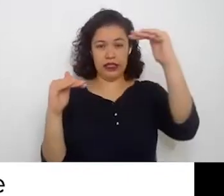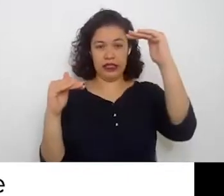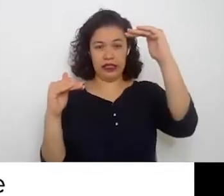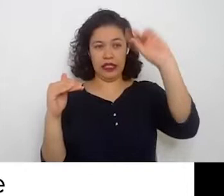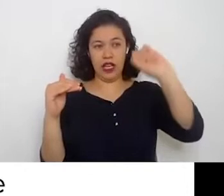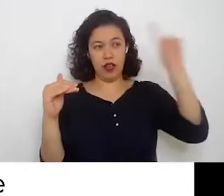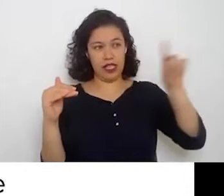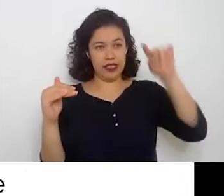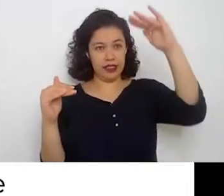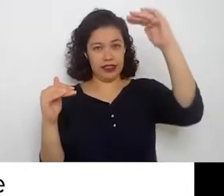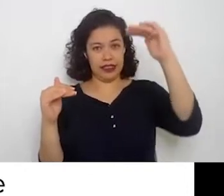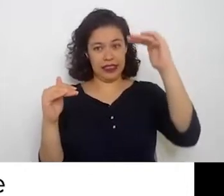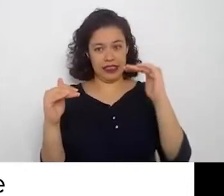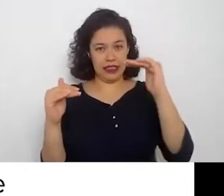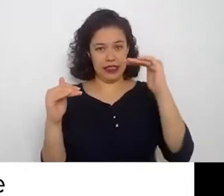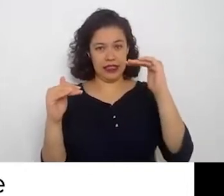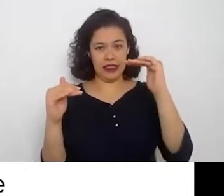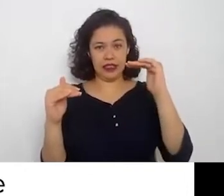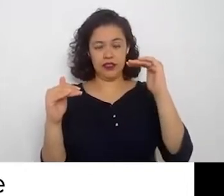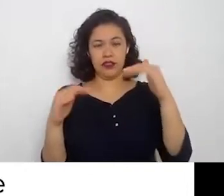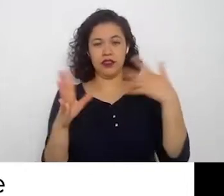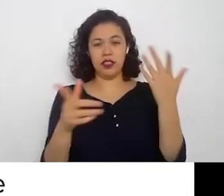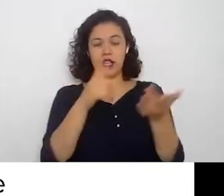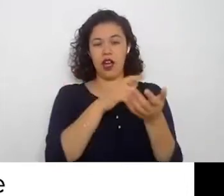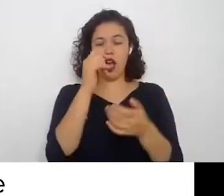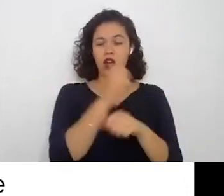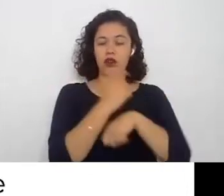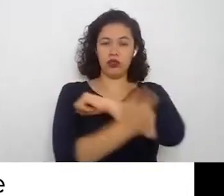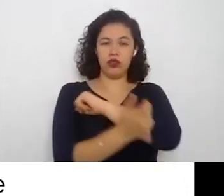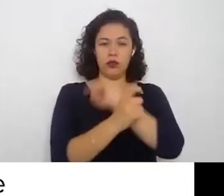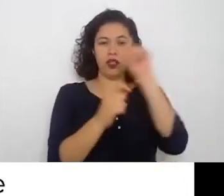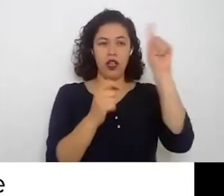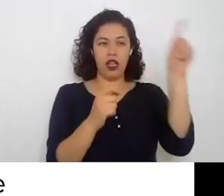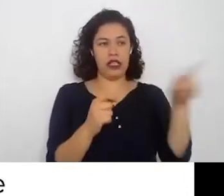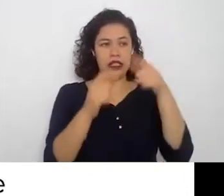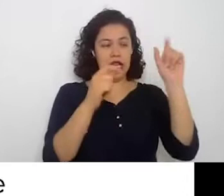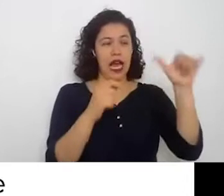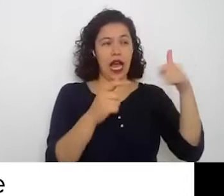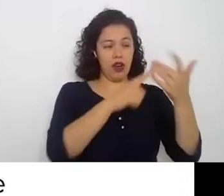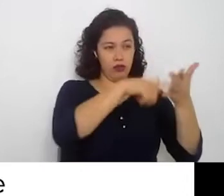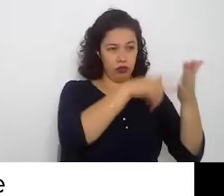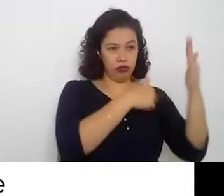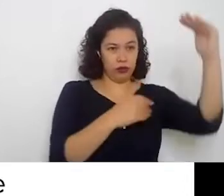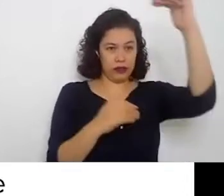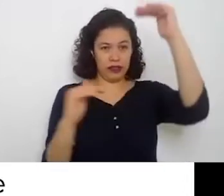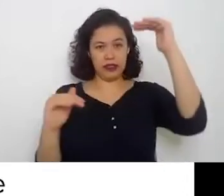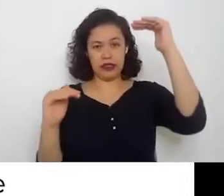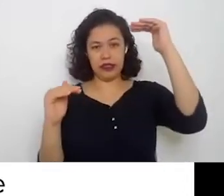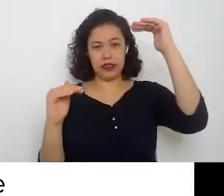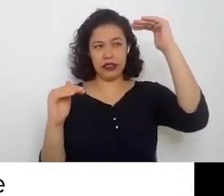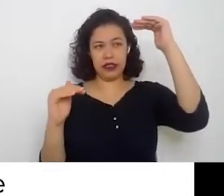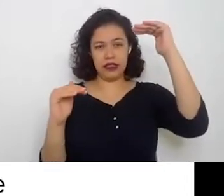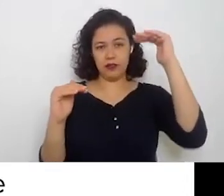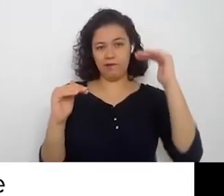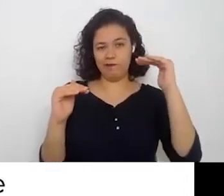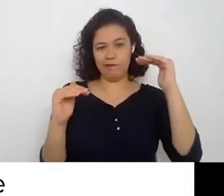ojo, cuidado. En automático, si te cancelaron un donativo aquí, ya la facturación dejó de ser el 50-50